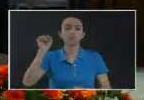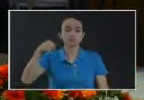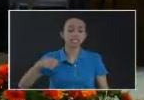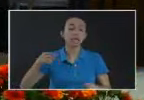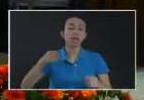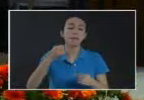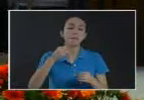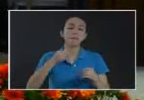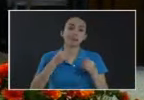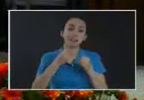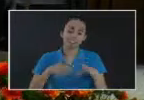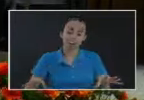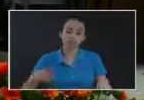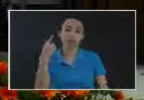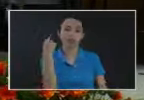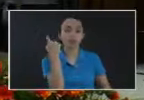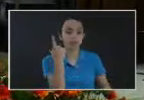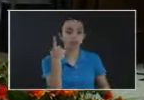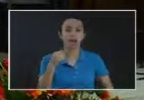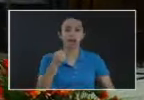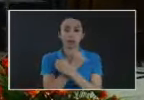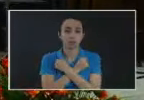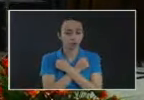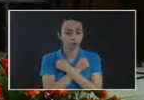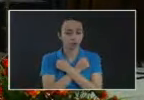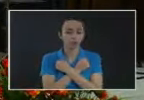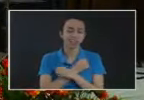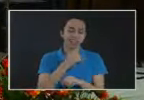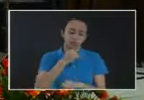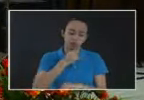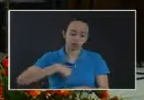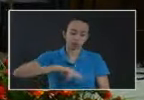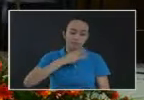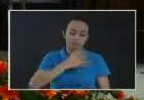amor. Eso es lo que el enemigo pretende: amargarnos.